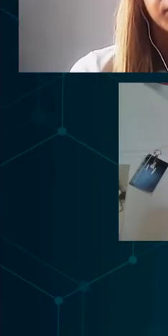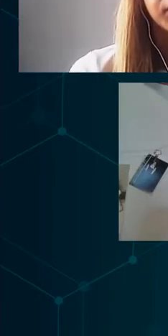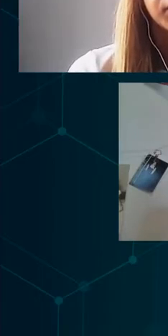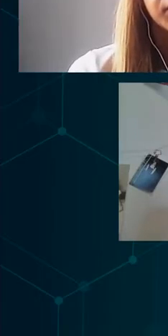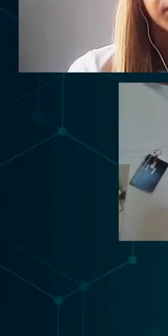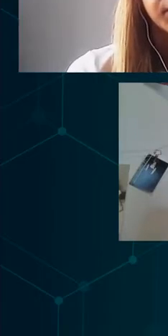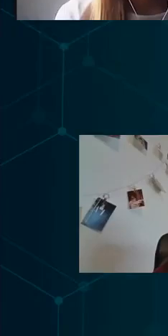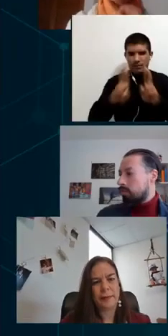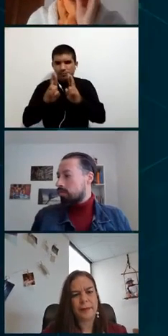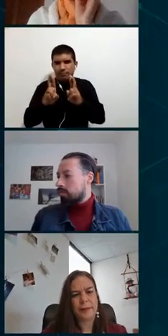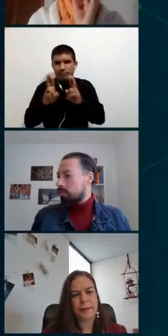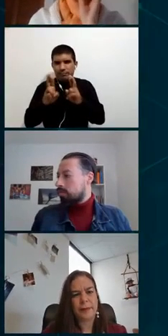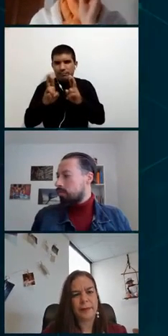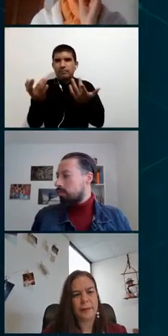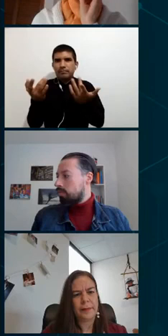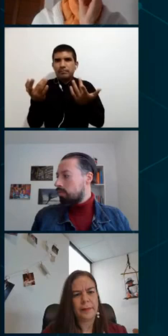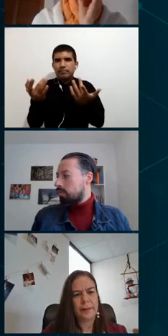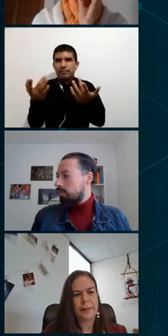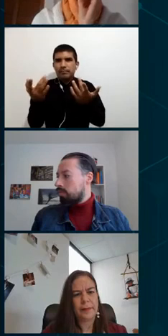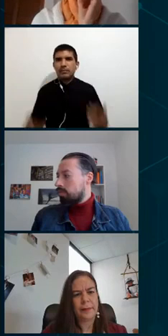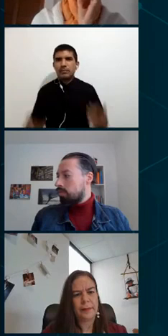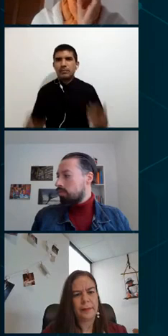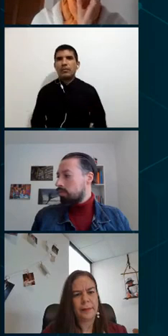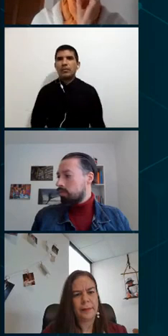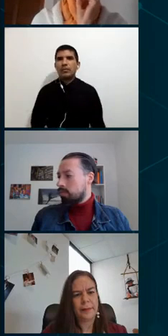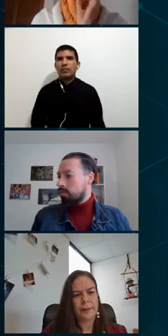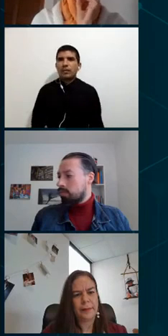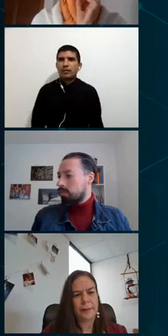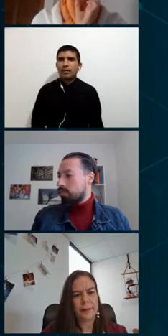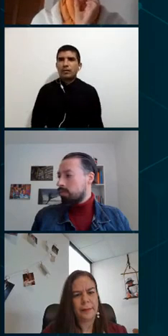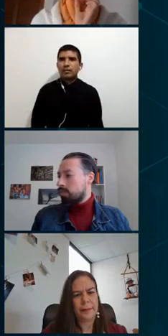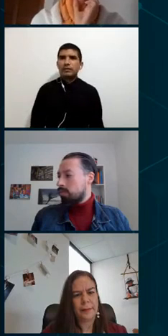Listo, ahí voy, vamos a ver.